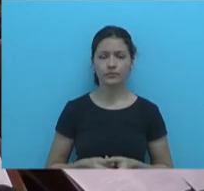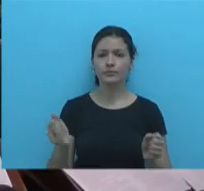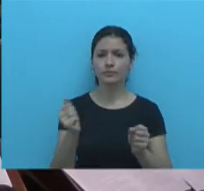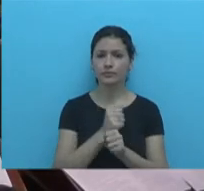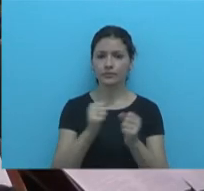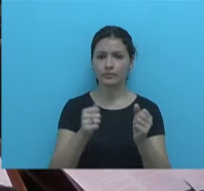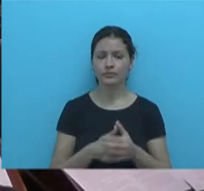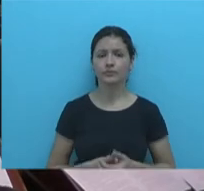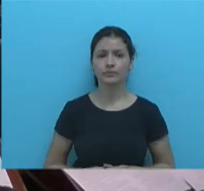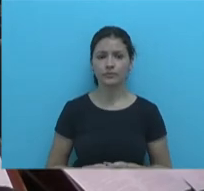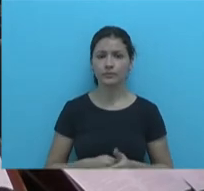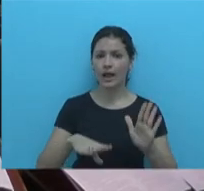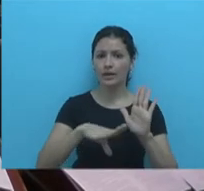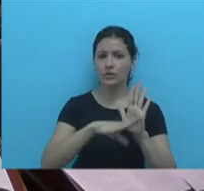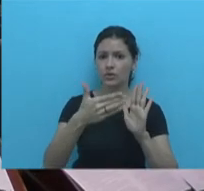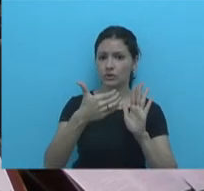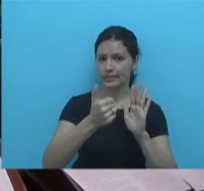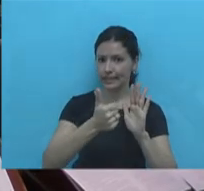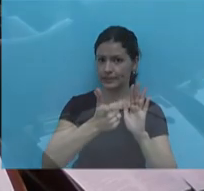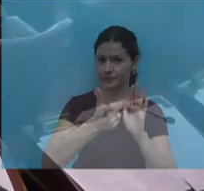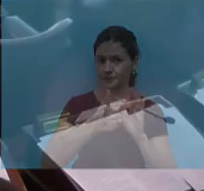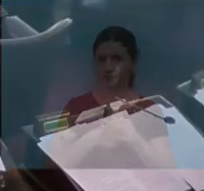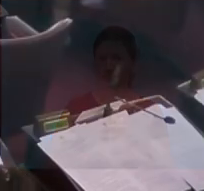Aprobado. Artículo 6.